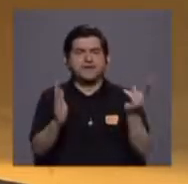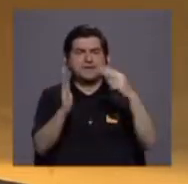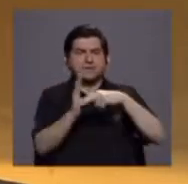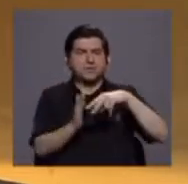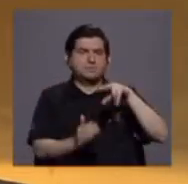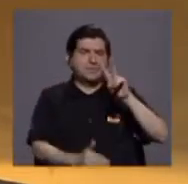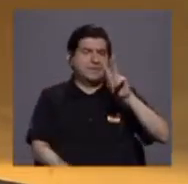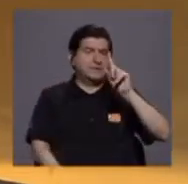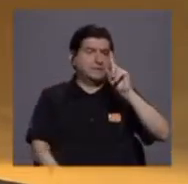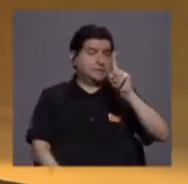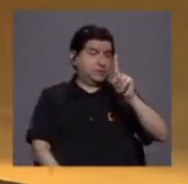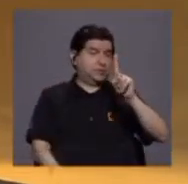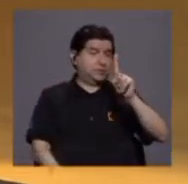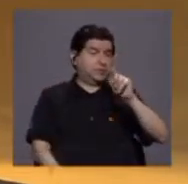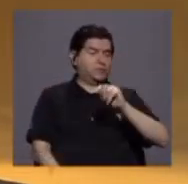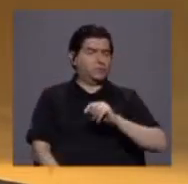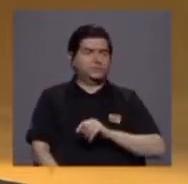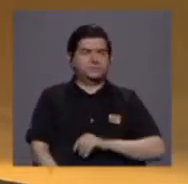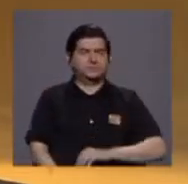2021